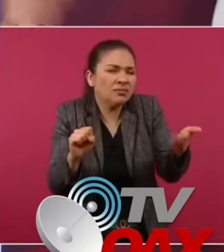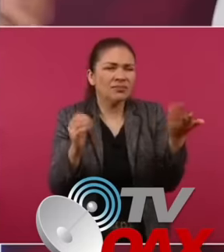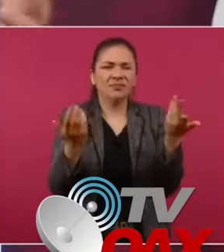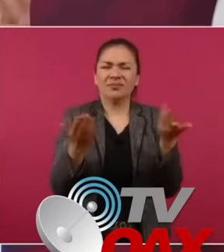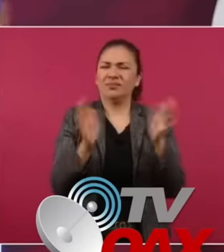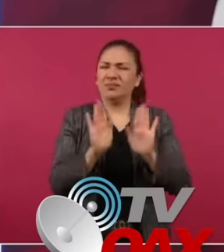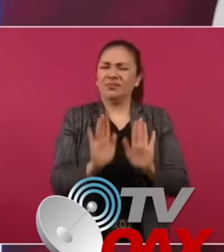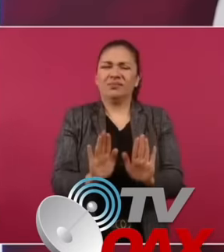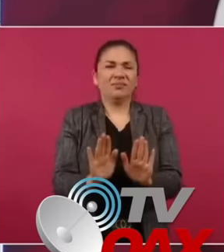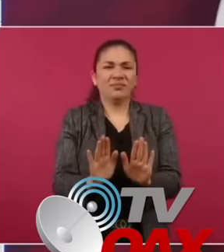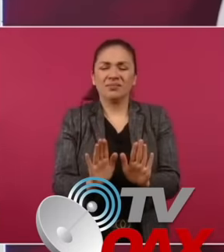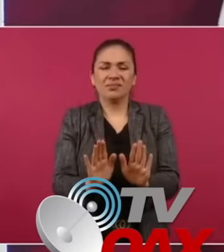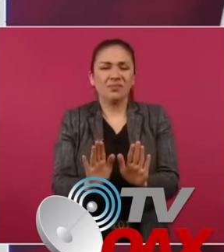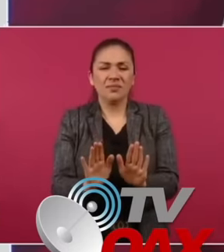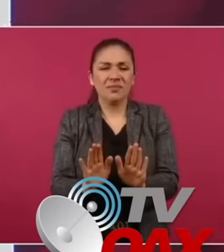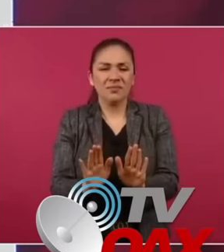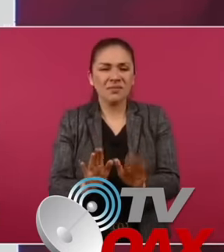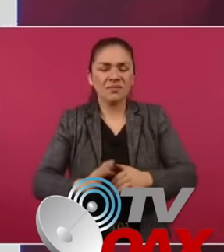A ver.